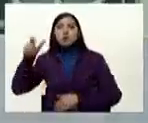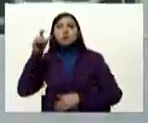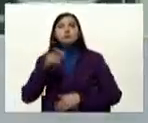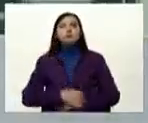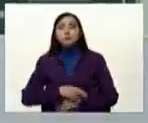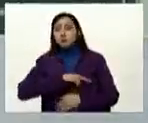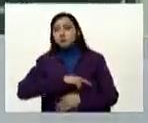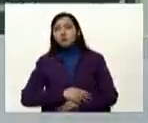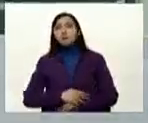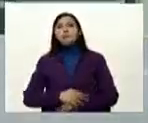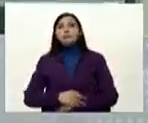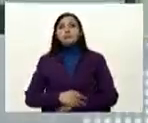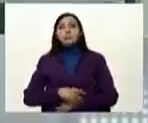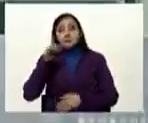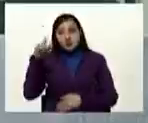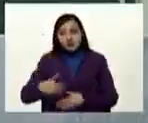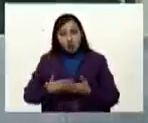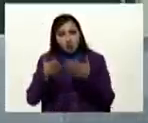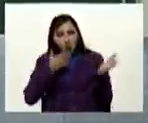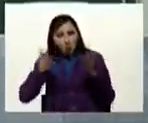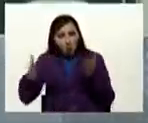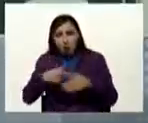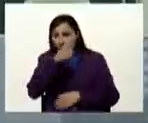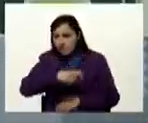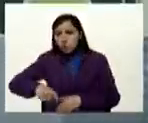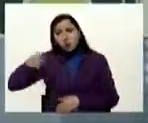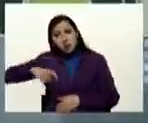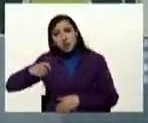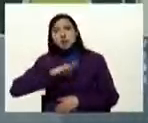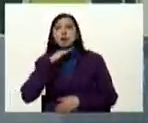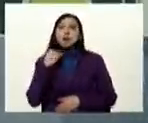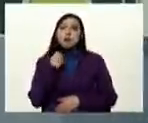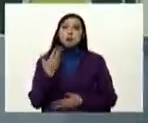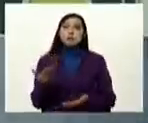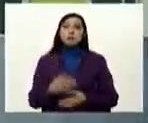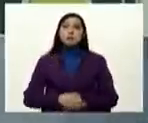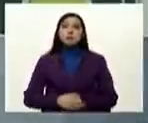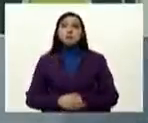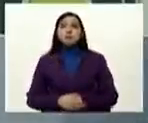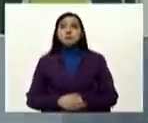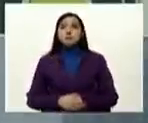nuestro pueblo, ponerlos al servicio de quien lo necesita.